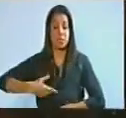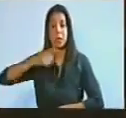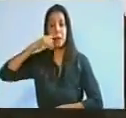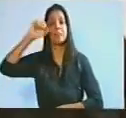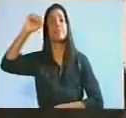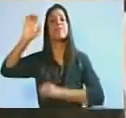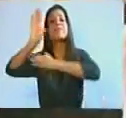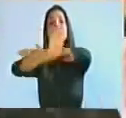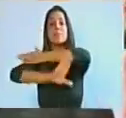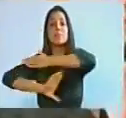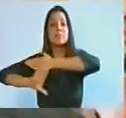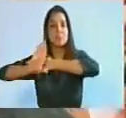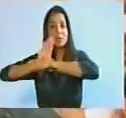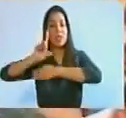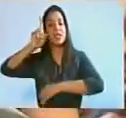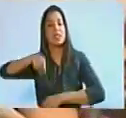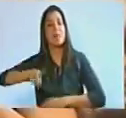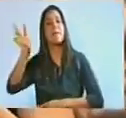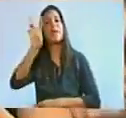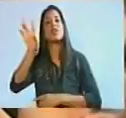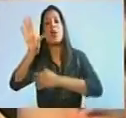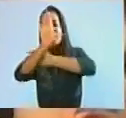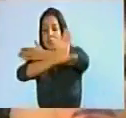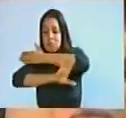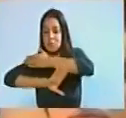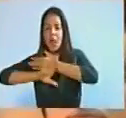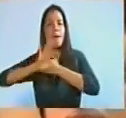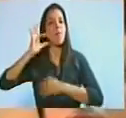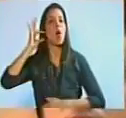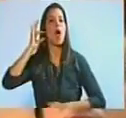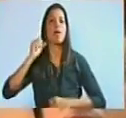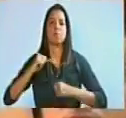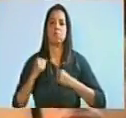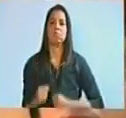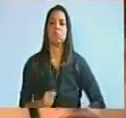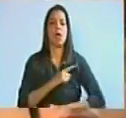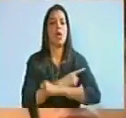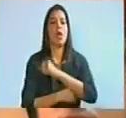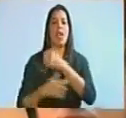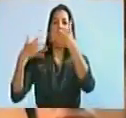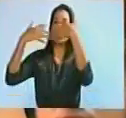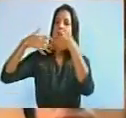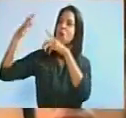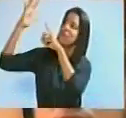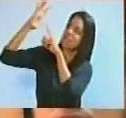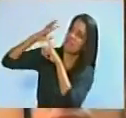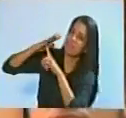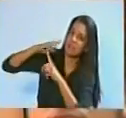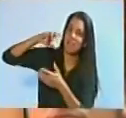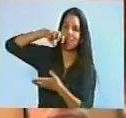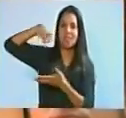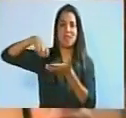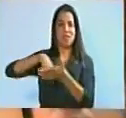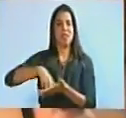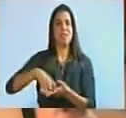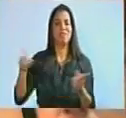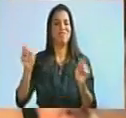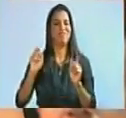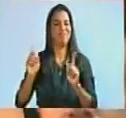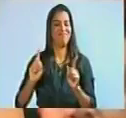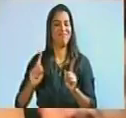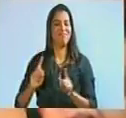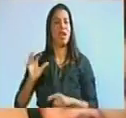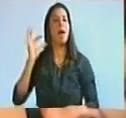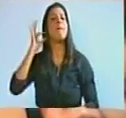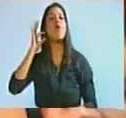Maduro y en defensa de nuestra nación, que no nos vamos a arrodillar a ningún imperio. Y como le dijo una mujer un día a nuestro